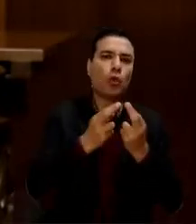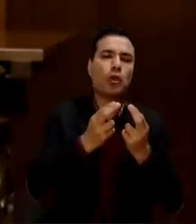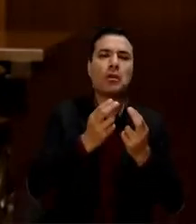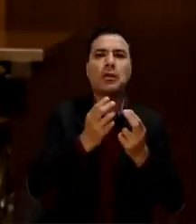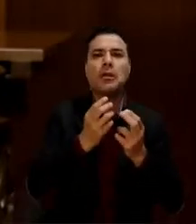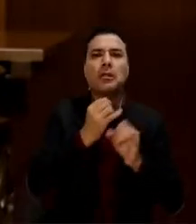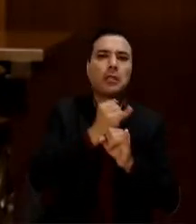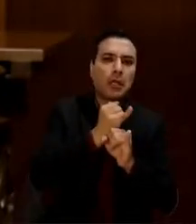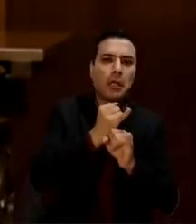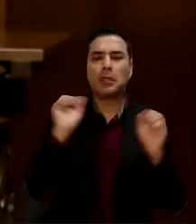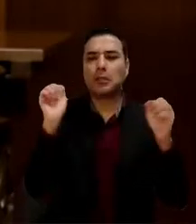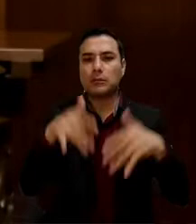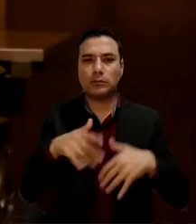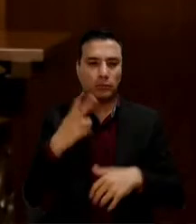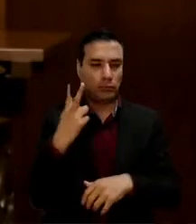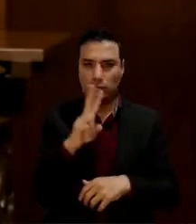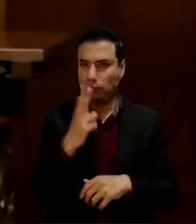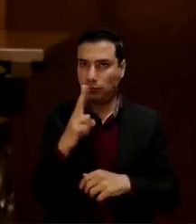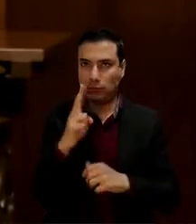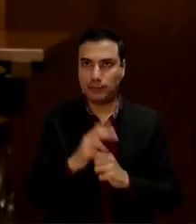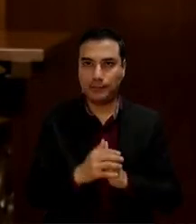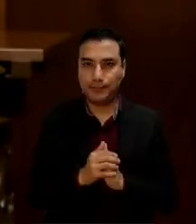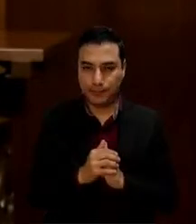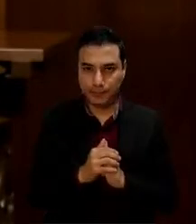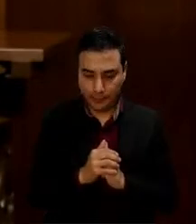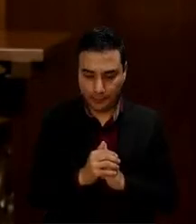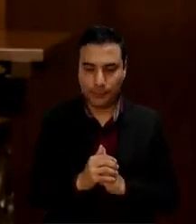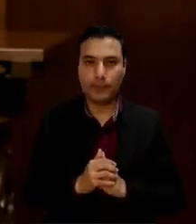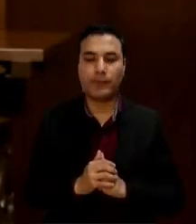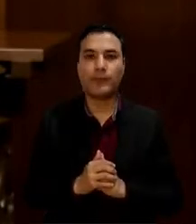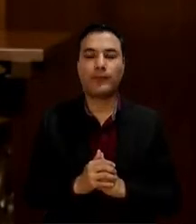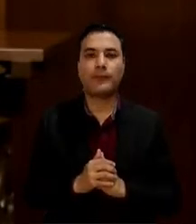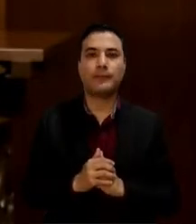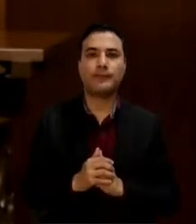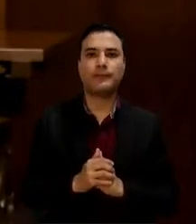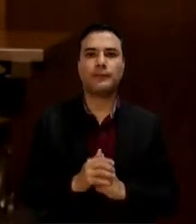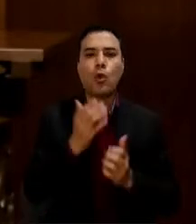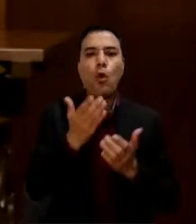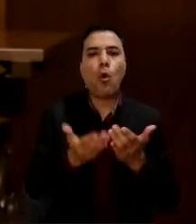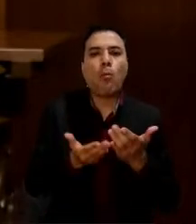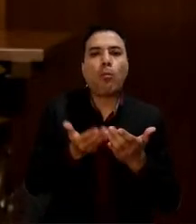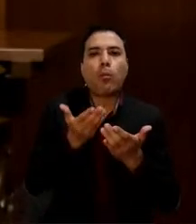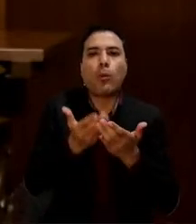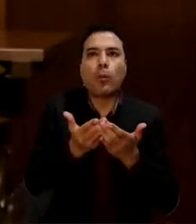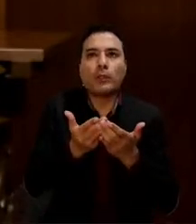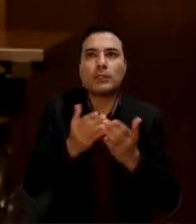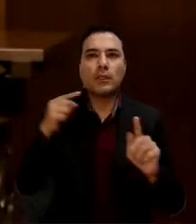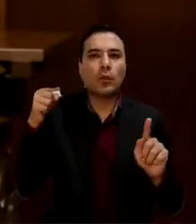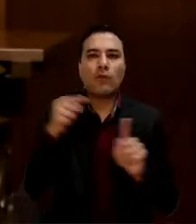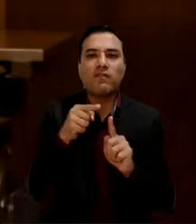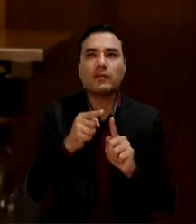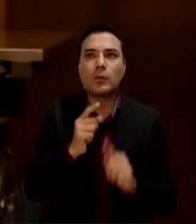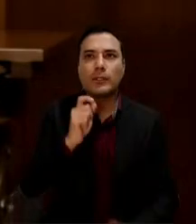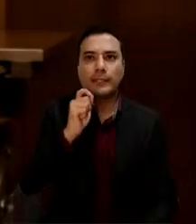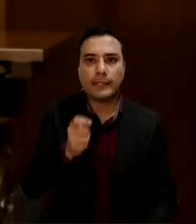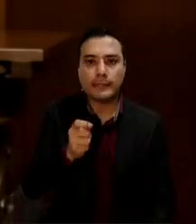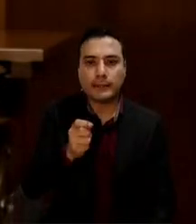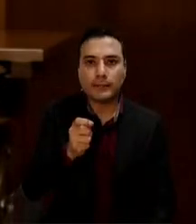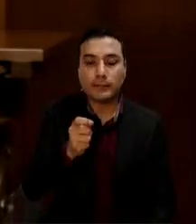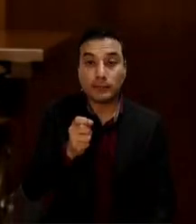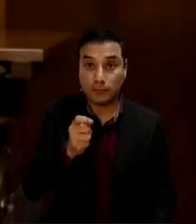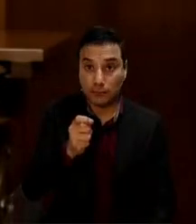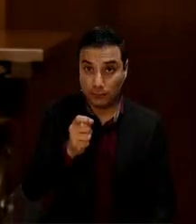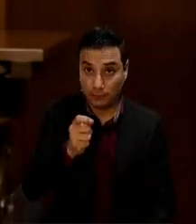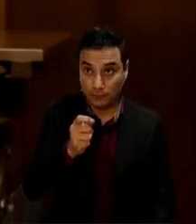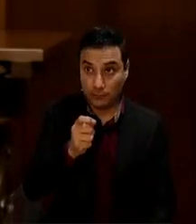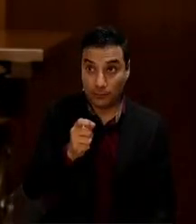Por supuesto, que la intención de la presente propuesta legislativa no se trata de poner en tela de juicio